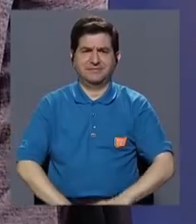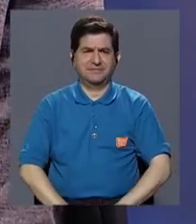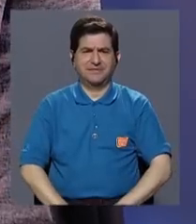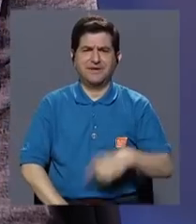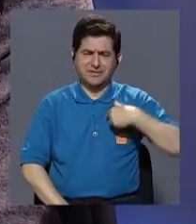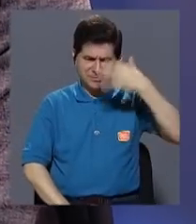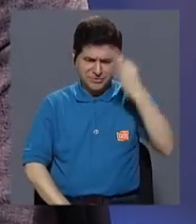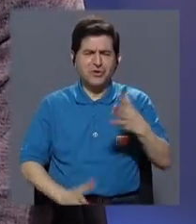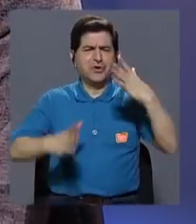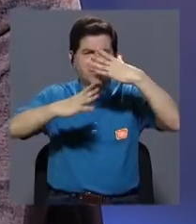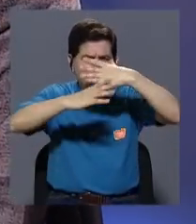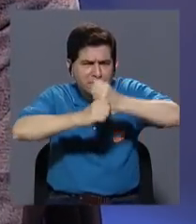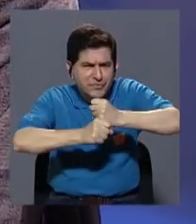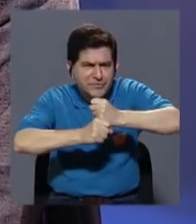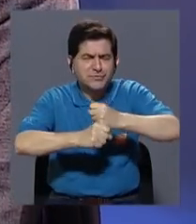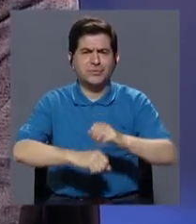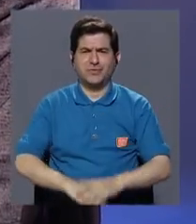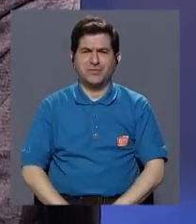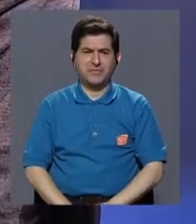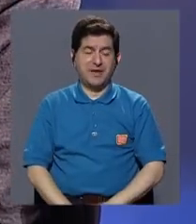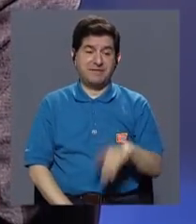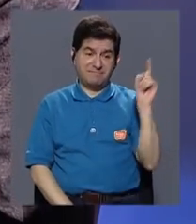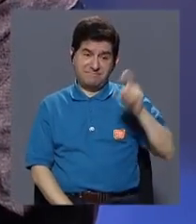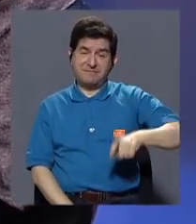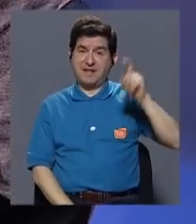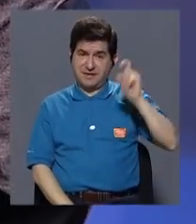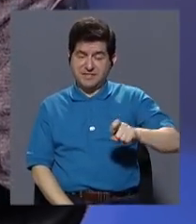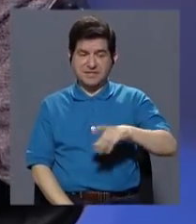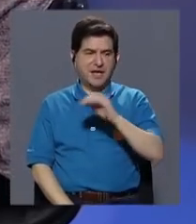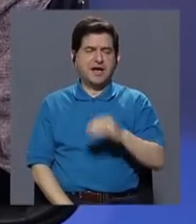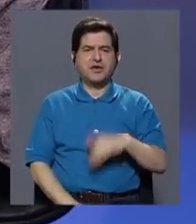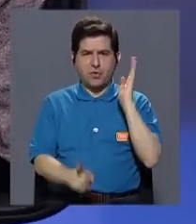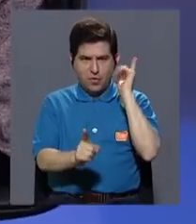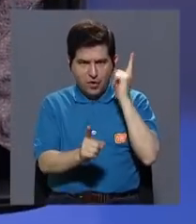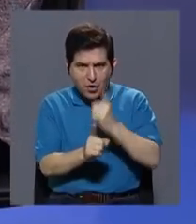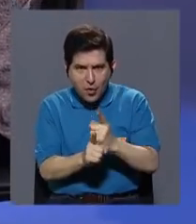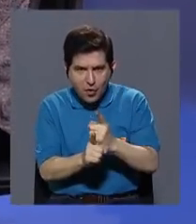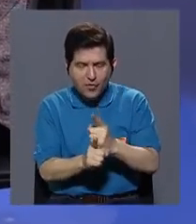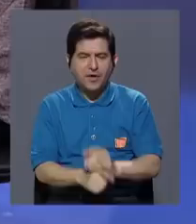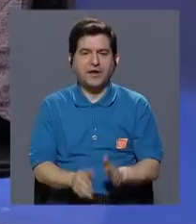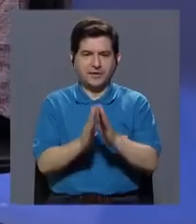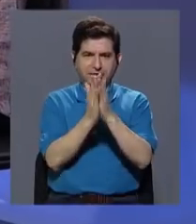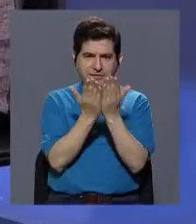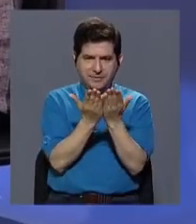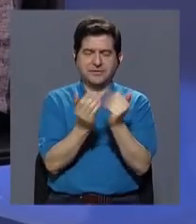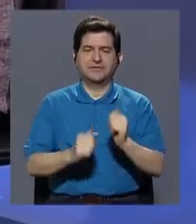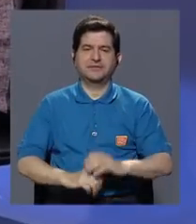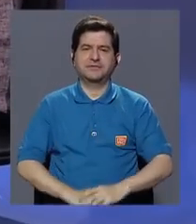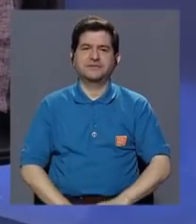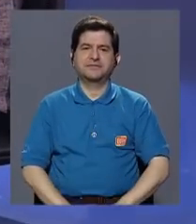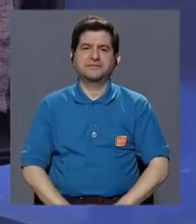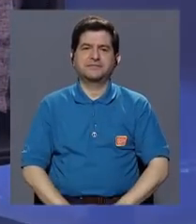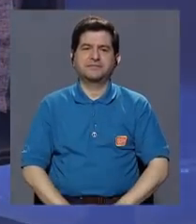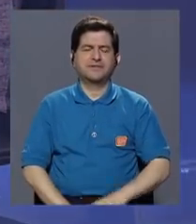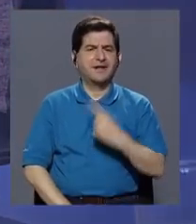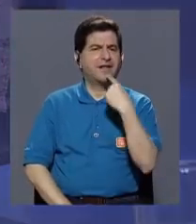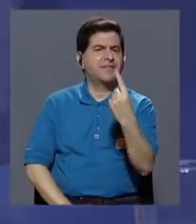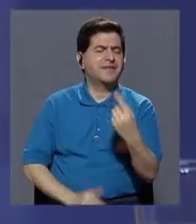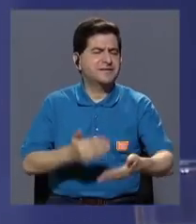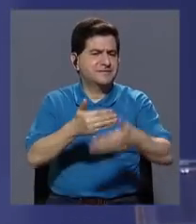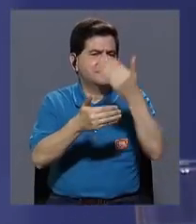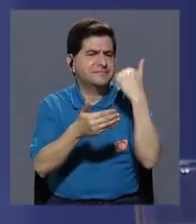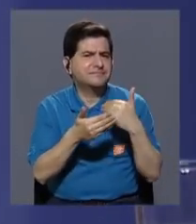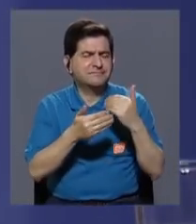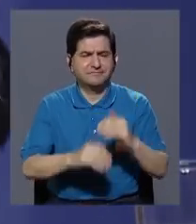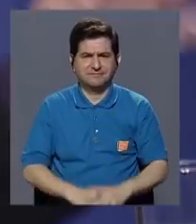creo que resume bastante la necesidad y la pertinencia de este libro te contabas que te